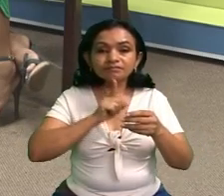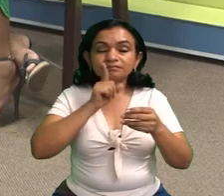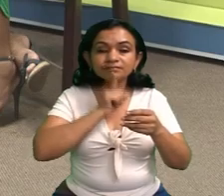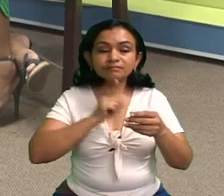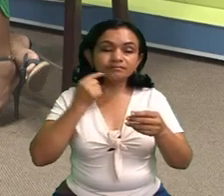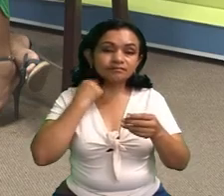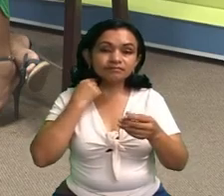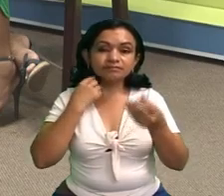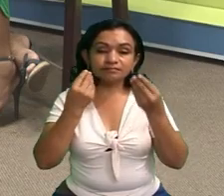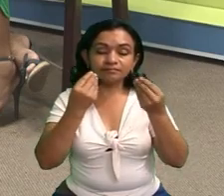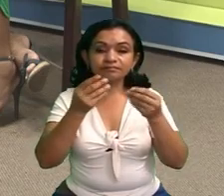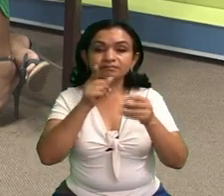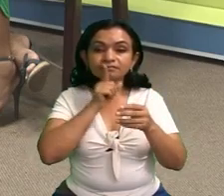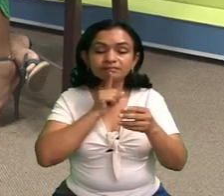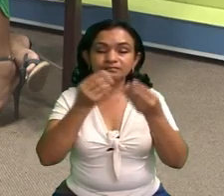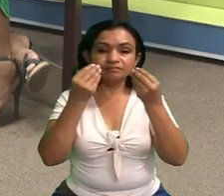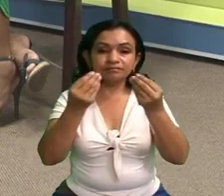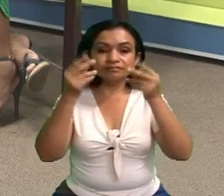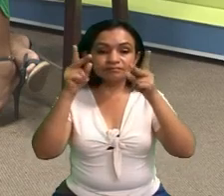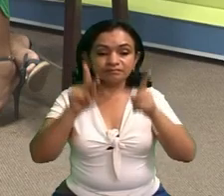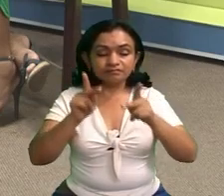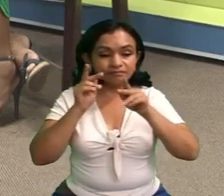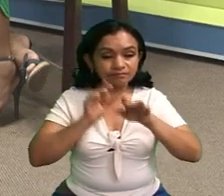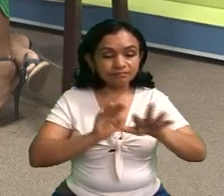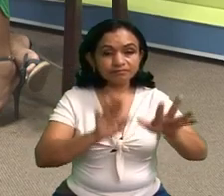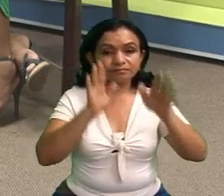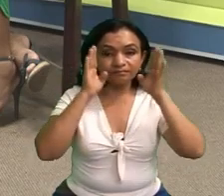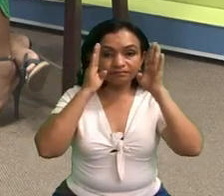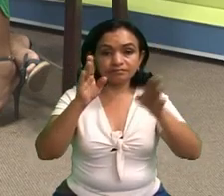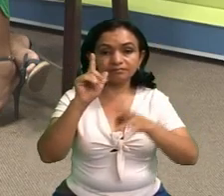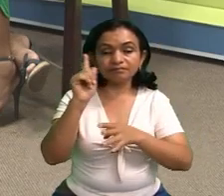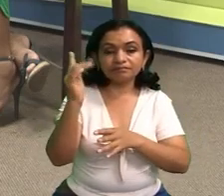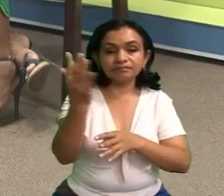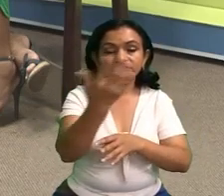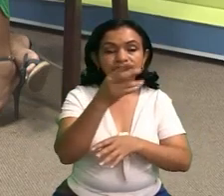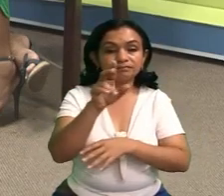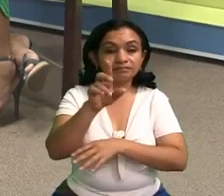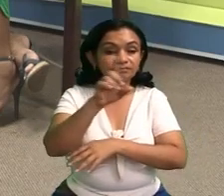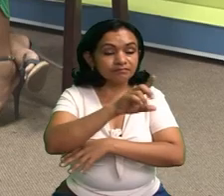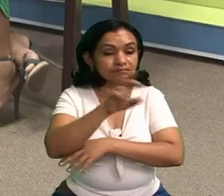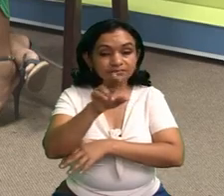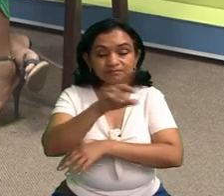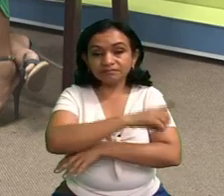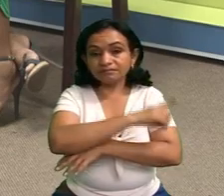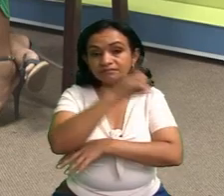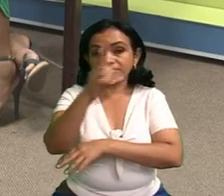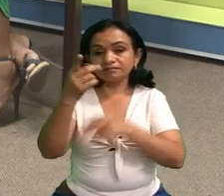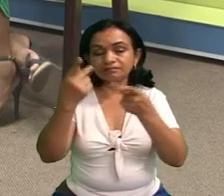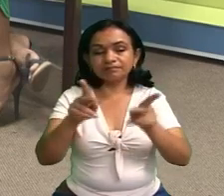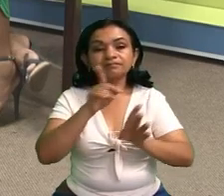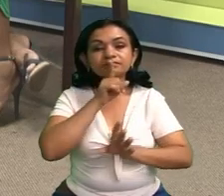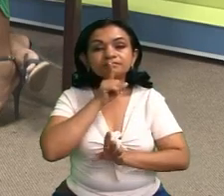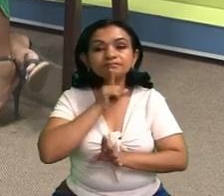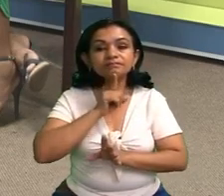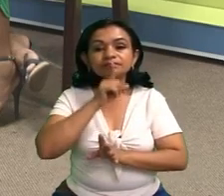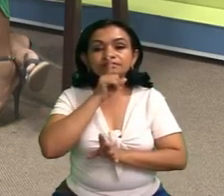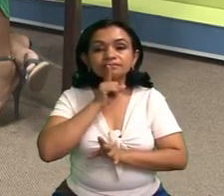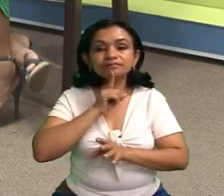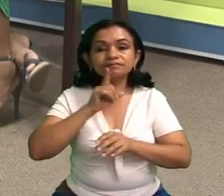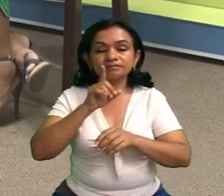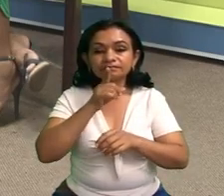Mucha paciencia. Hay mucha demanda. La intención es atenderlos a todos el mismo día, pero con paciencia. Por eso viene el nombre